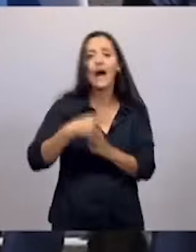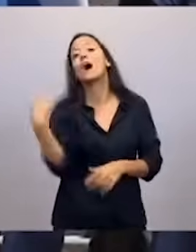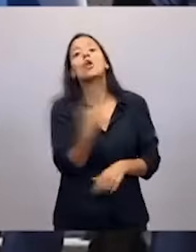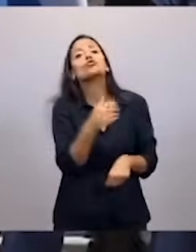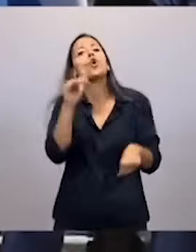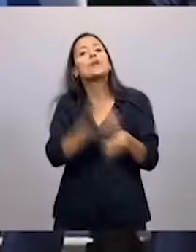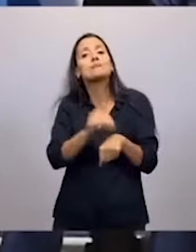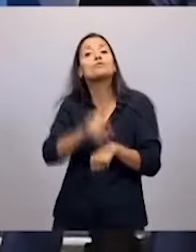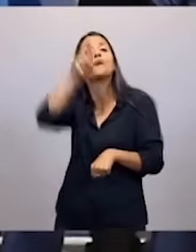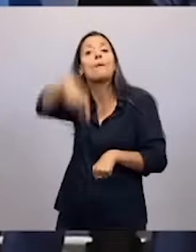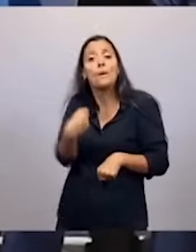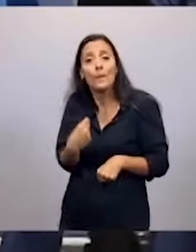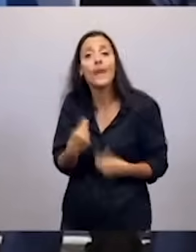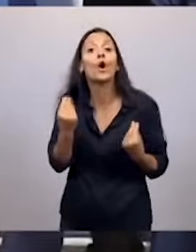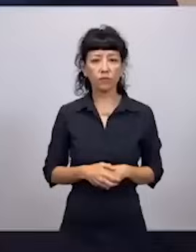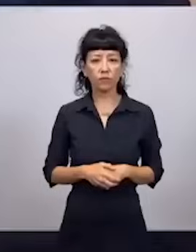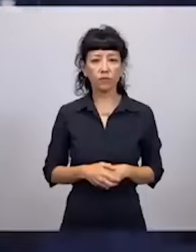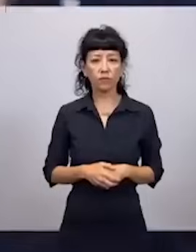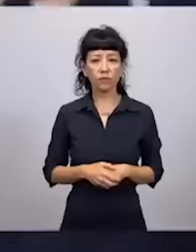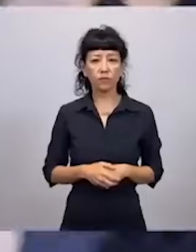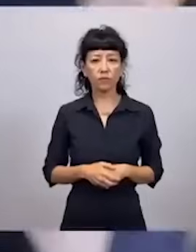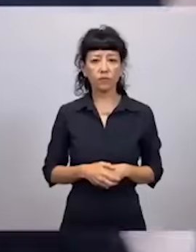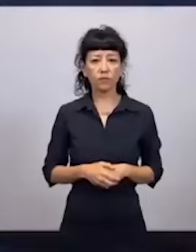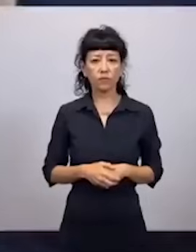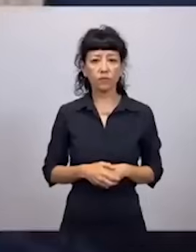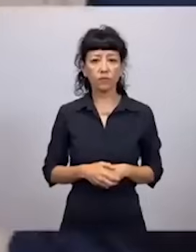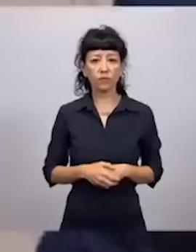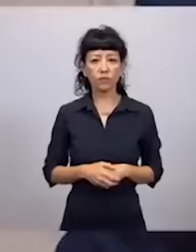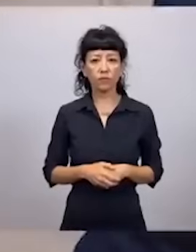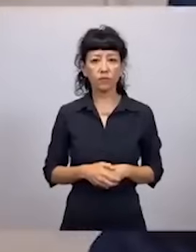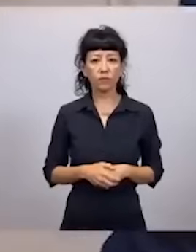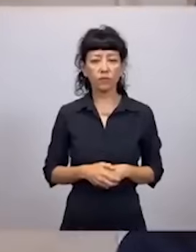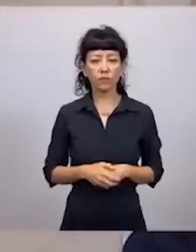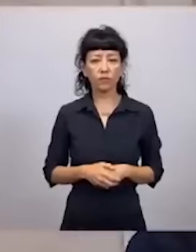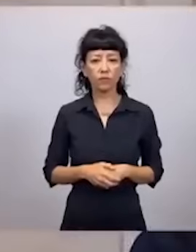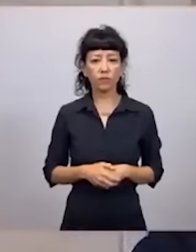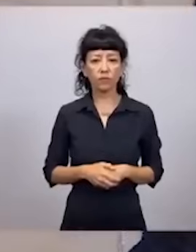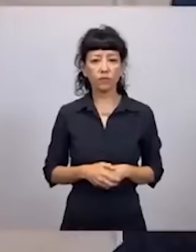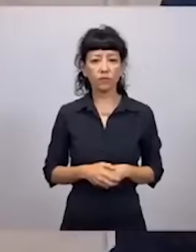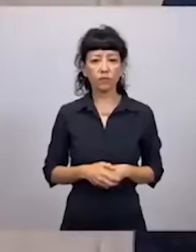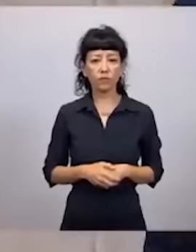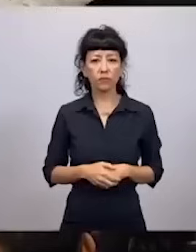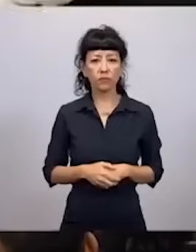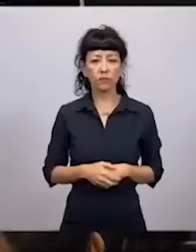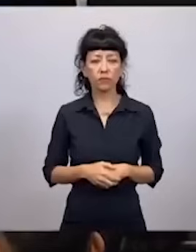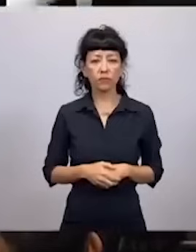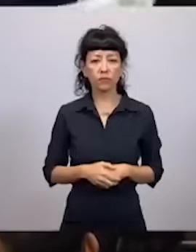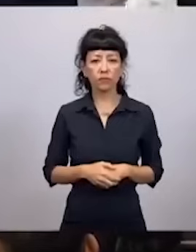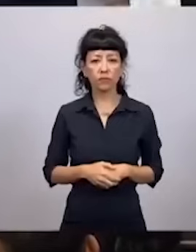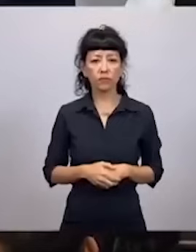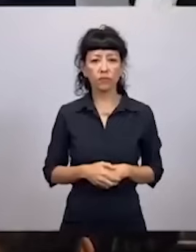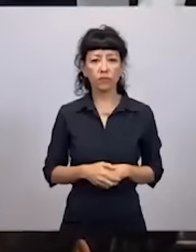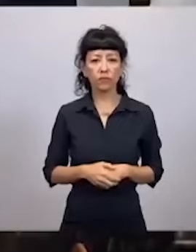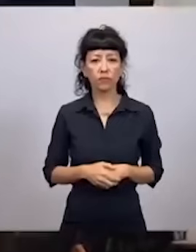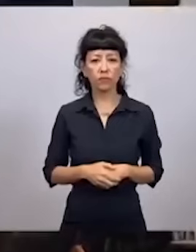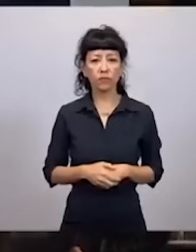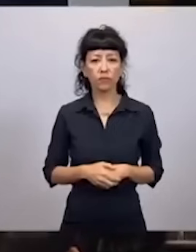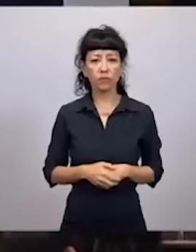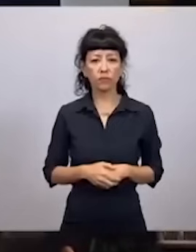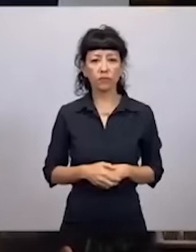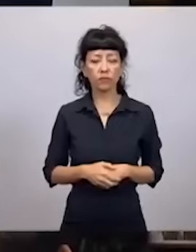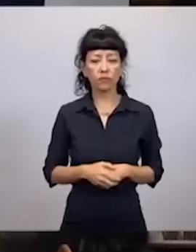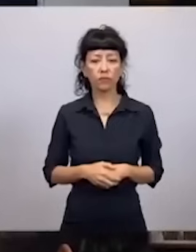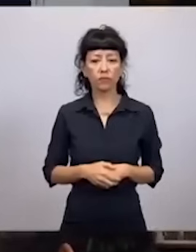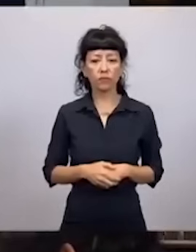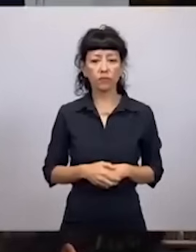equivalente al 5% del producto interno bruto tras su juramentación que siguió el protocolo recibió los atributos de parte del presidente saliente